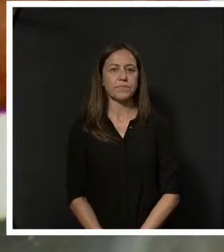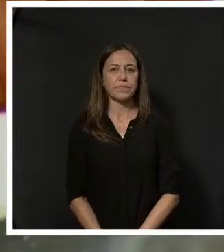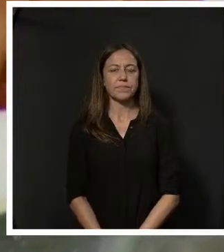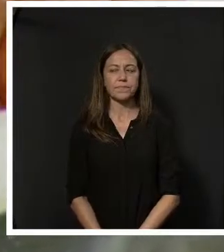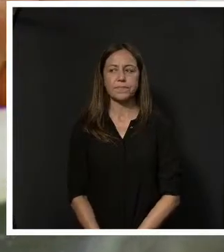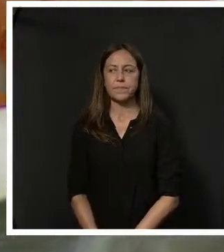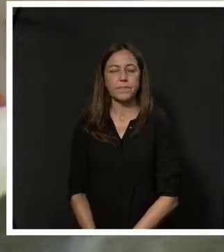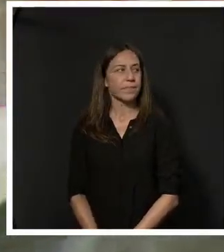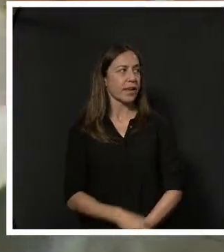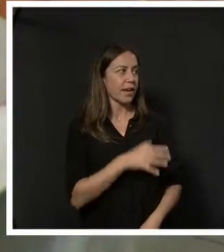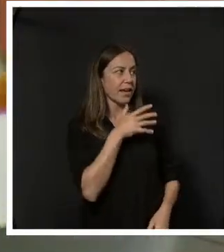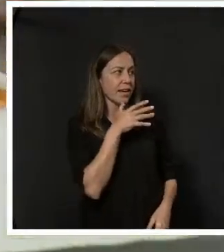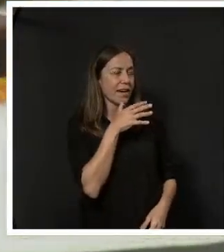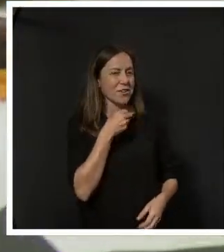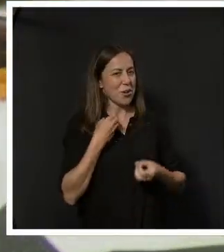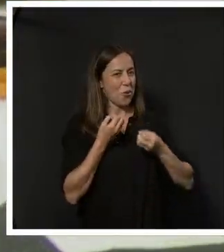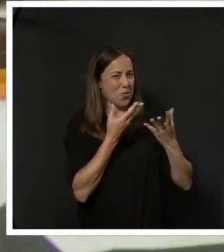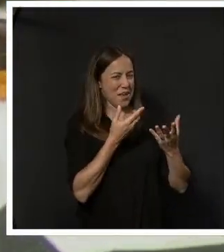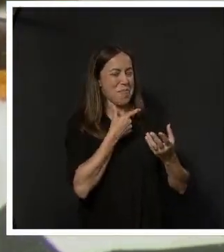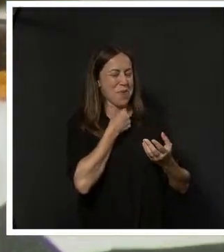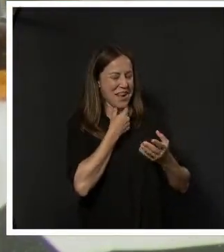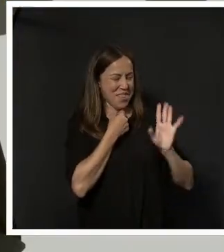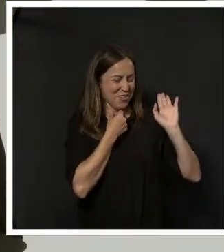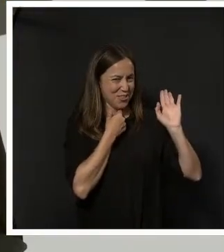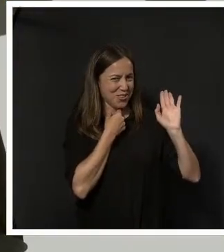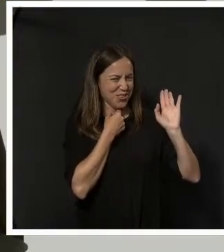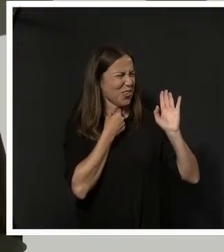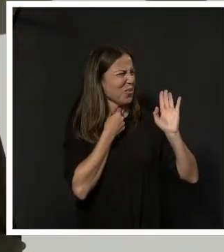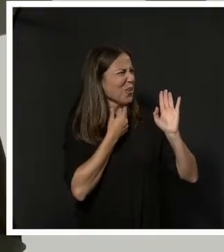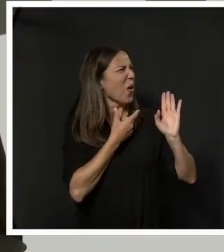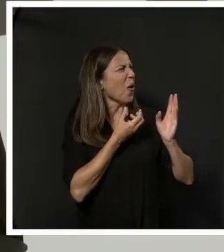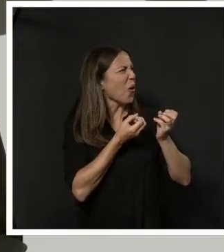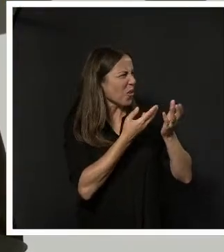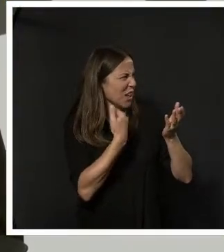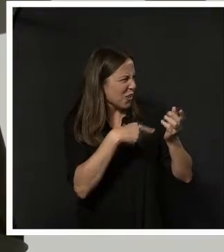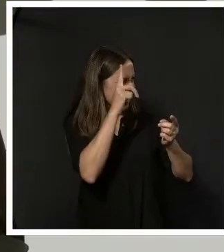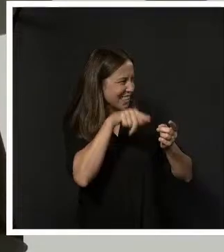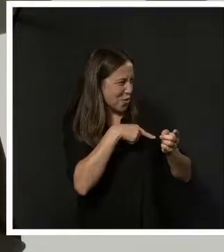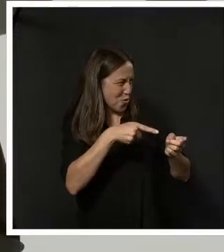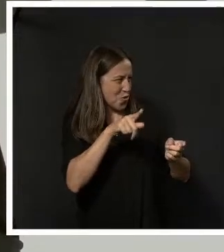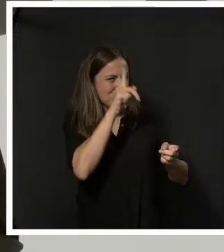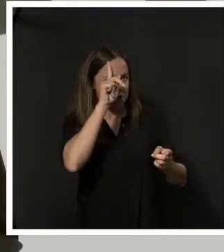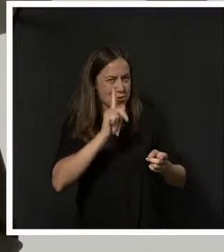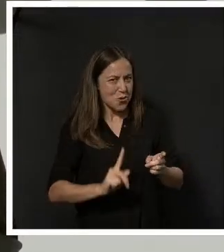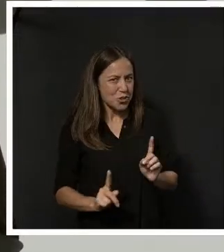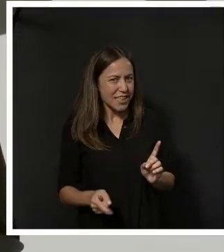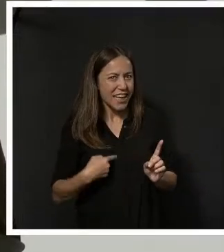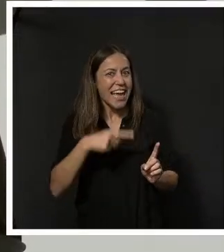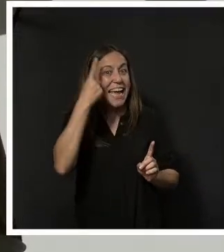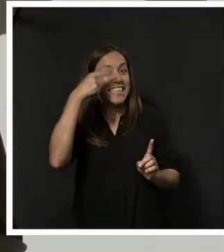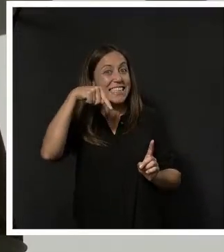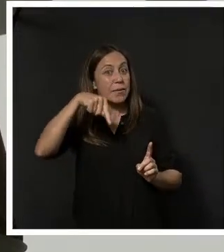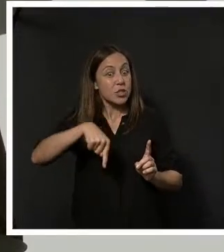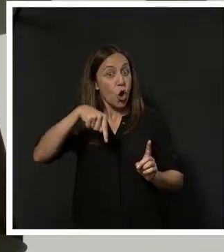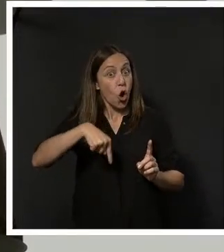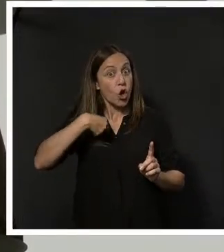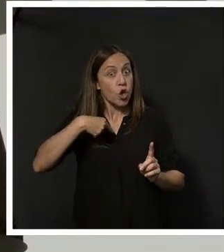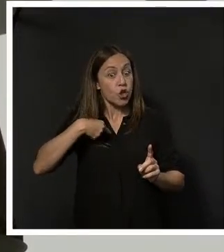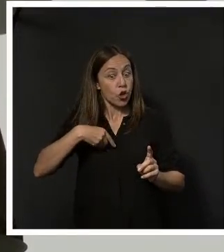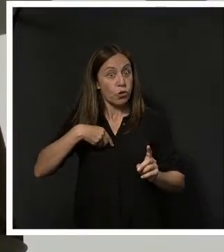bueno tienes que contar algo muy gracioso o no pasaba